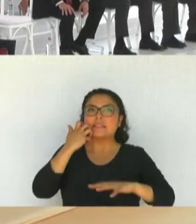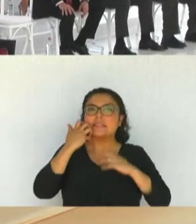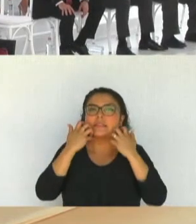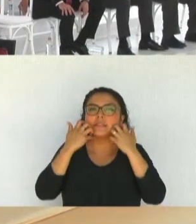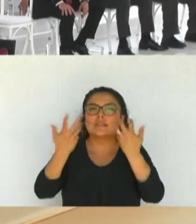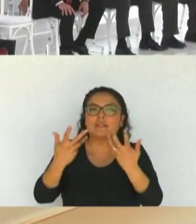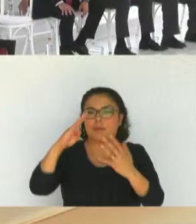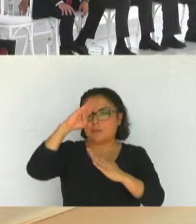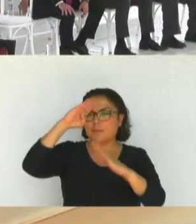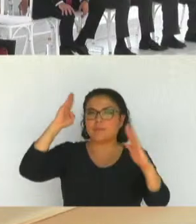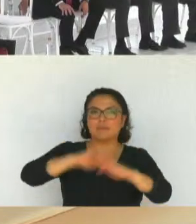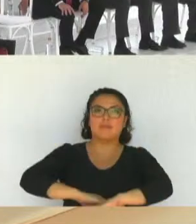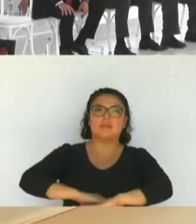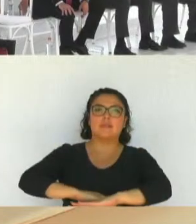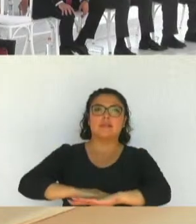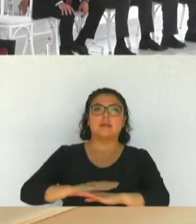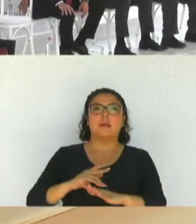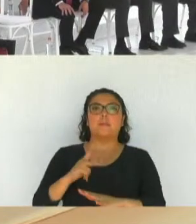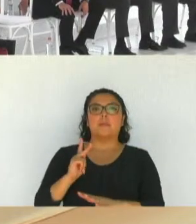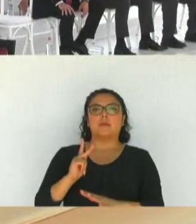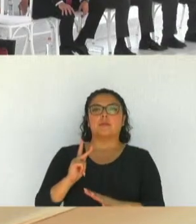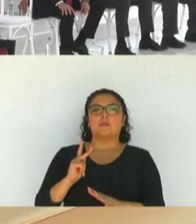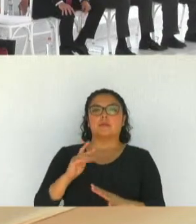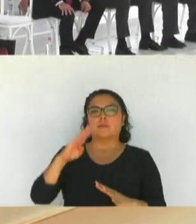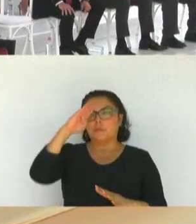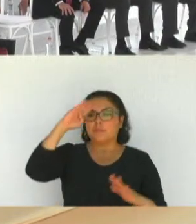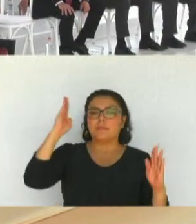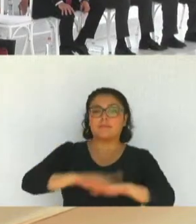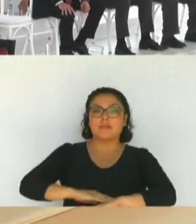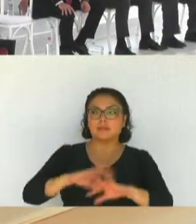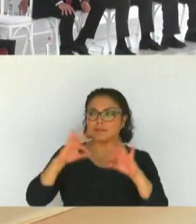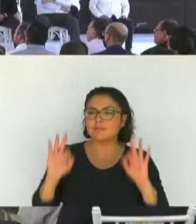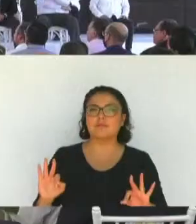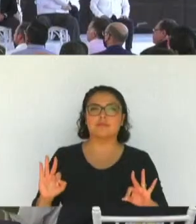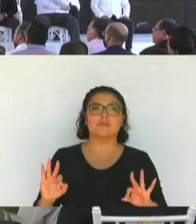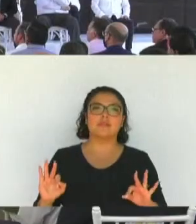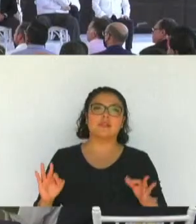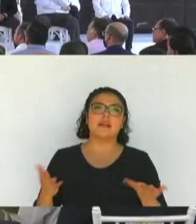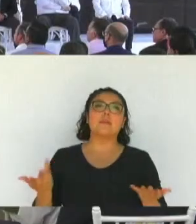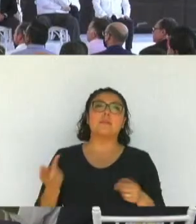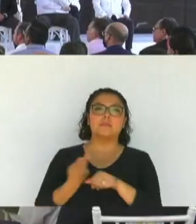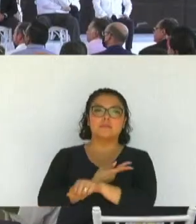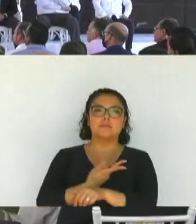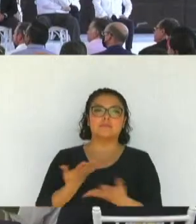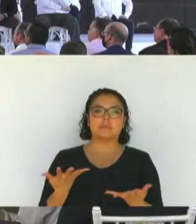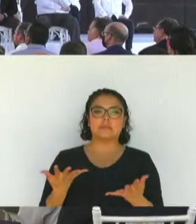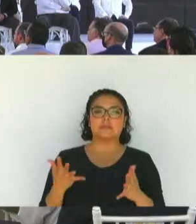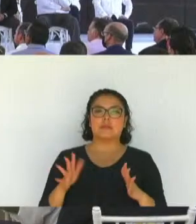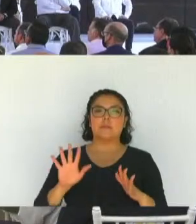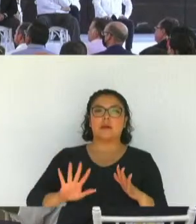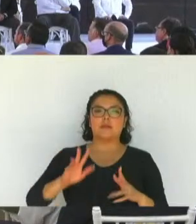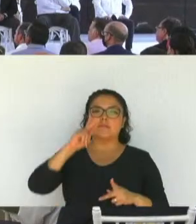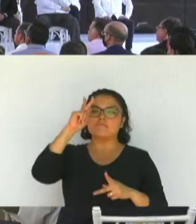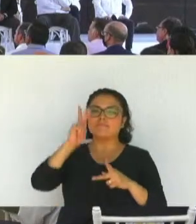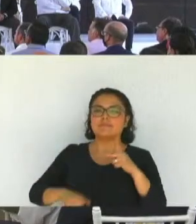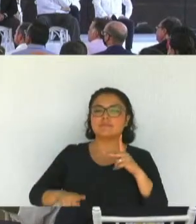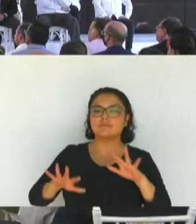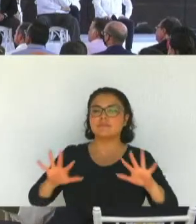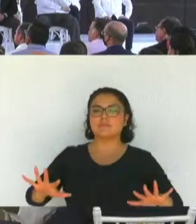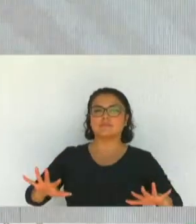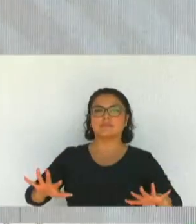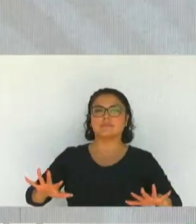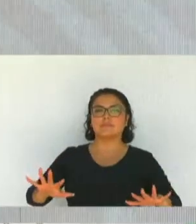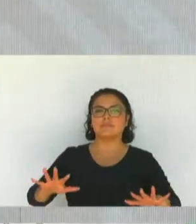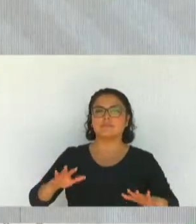consigue, el mundo se detiene prácticamente. Y en ese momento como de pausa, se revela qué es